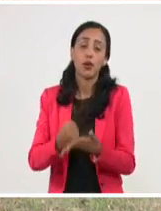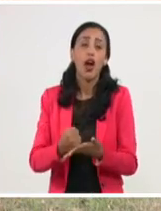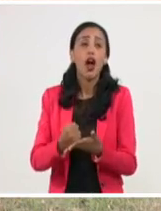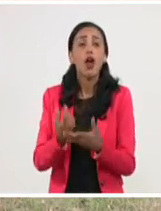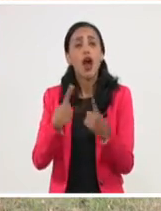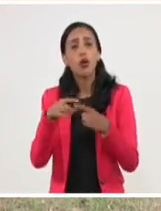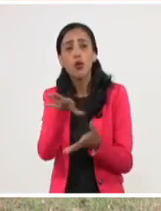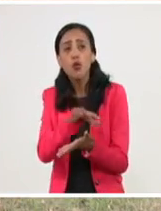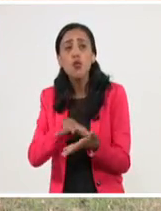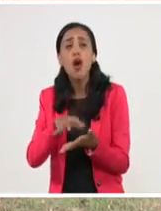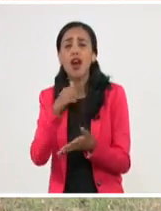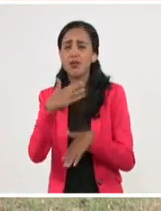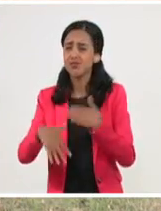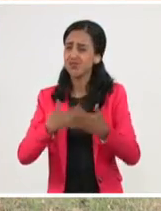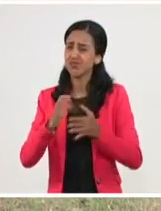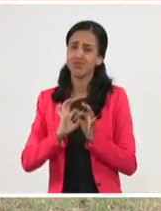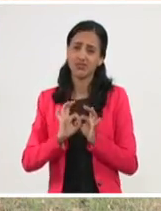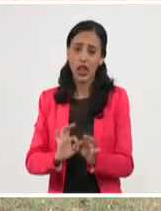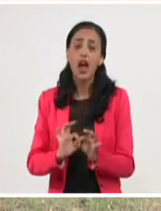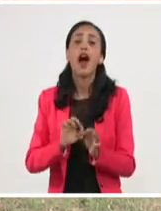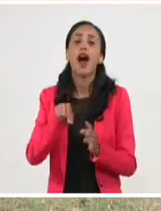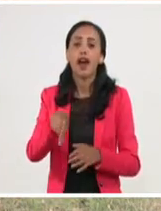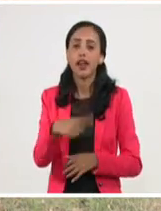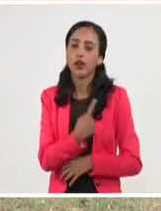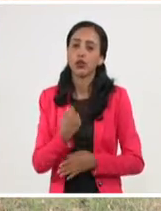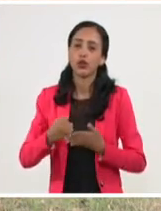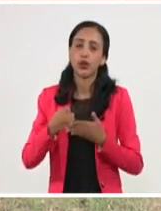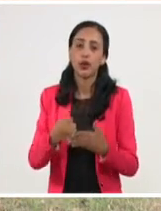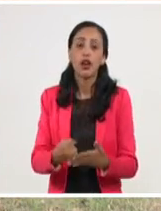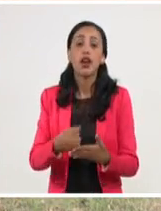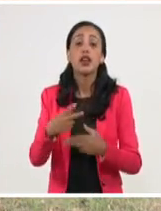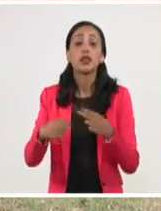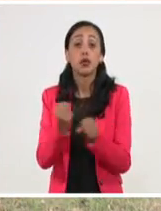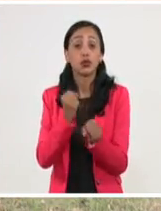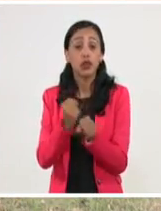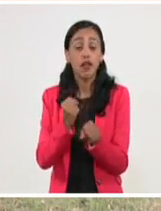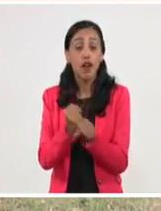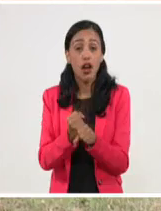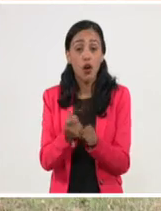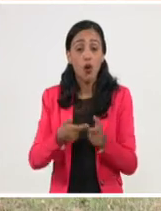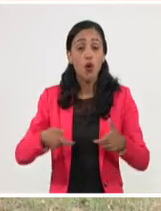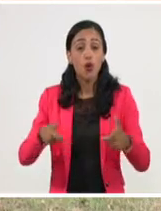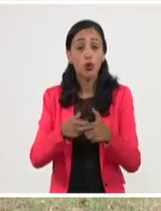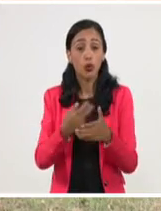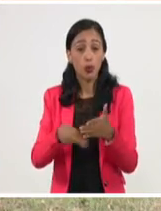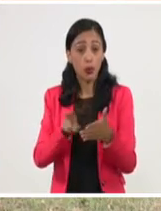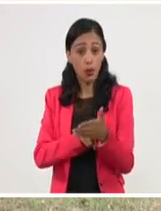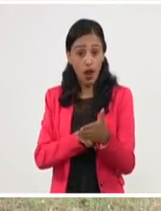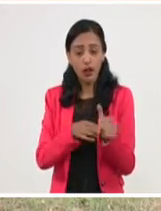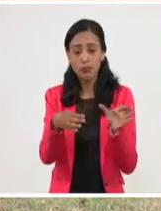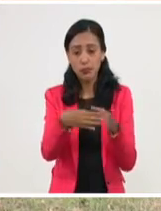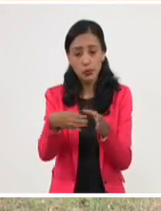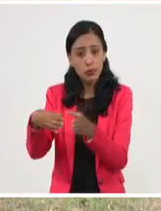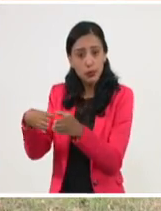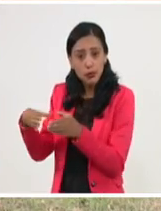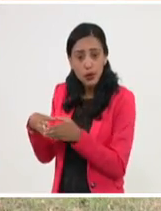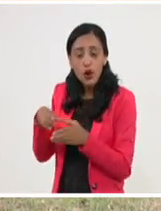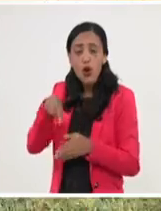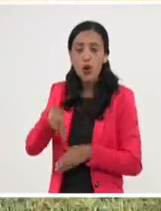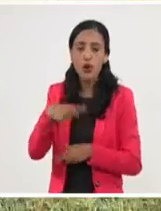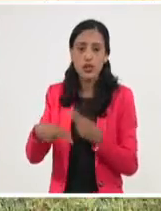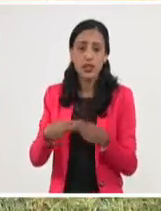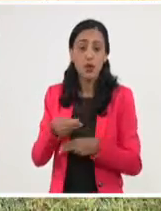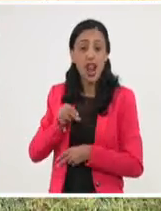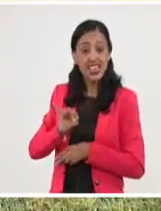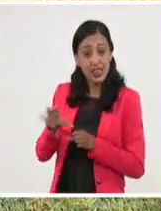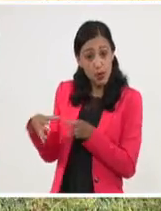hicimos un programa de trabajo en todas estas circunscripciones por Consejo Popular. Hoy estamos realizando la séptima circunscripción ya en el municipio.